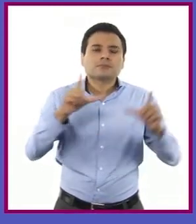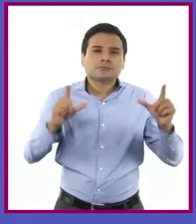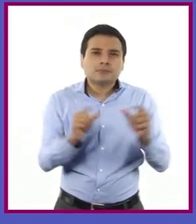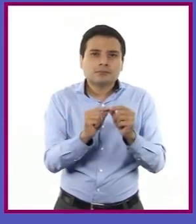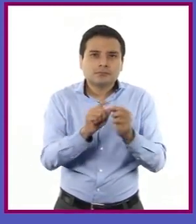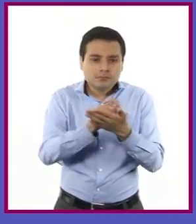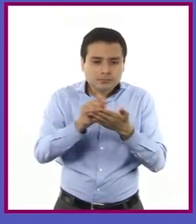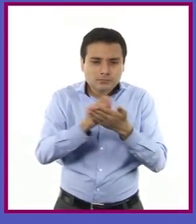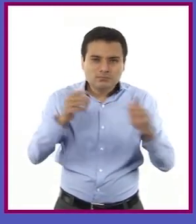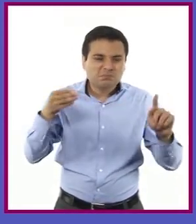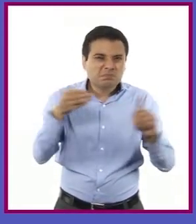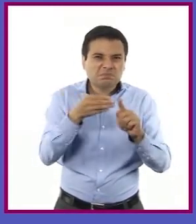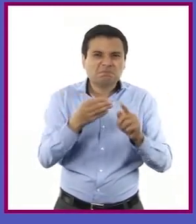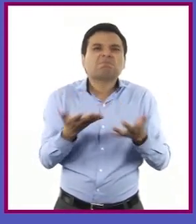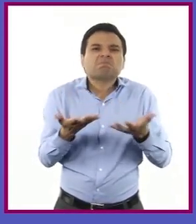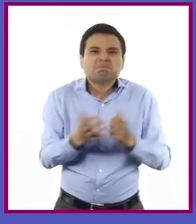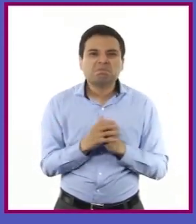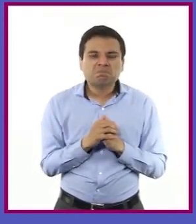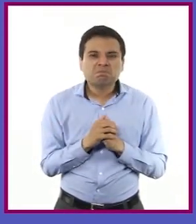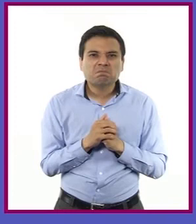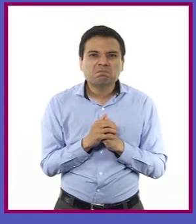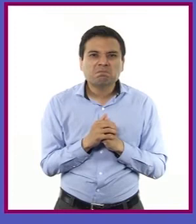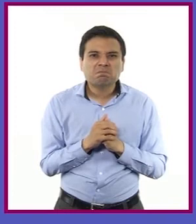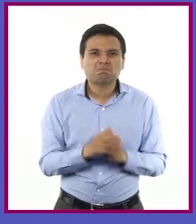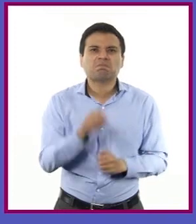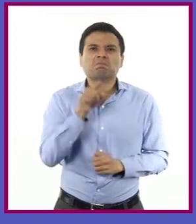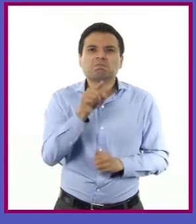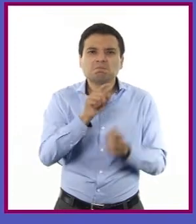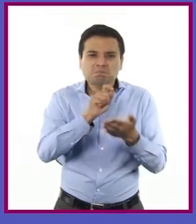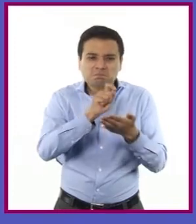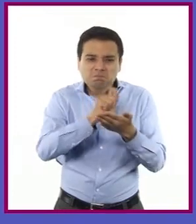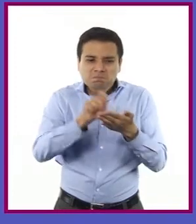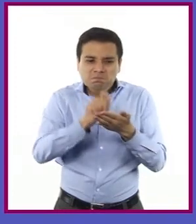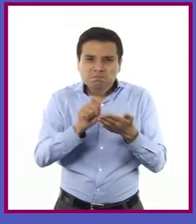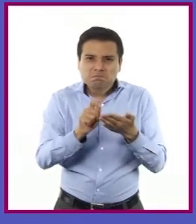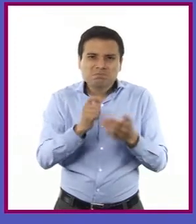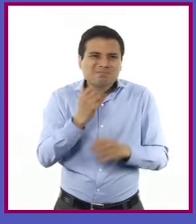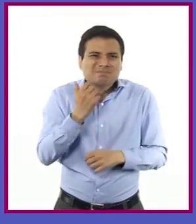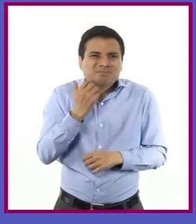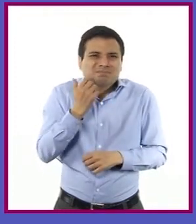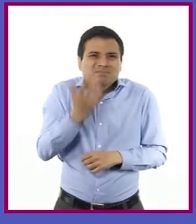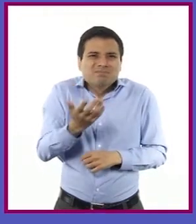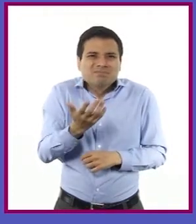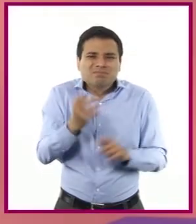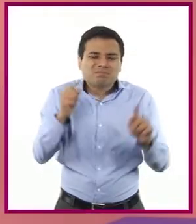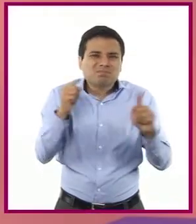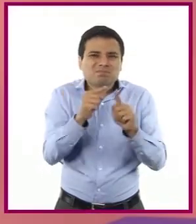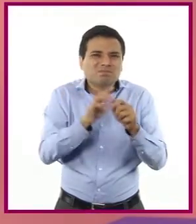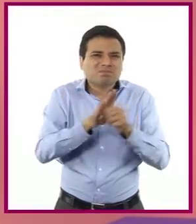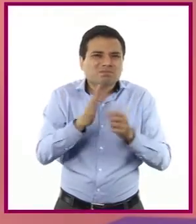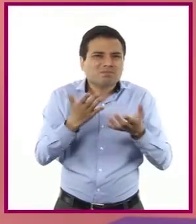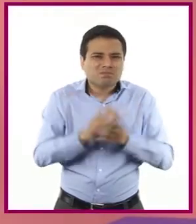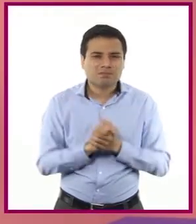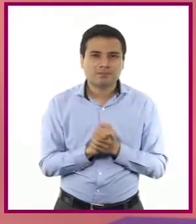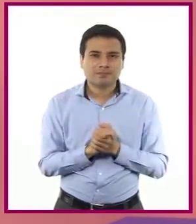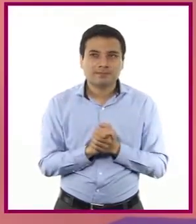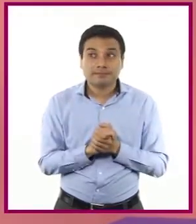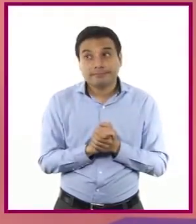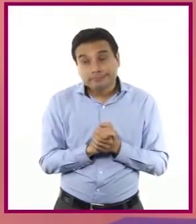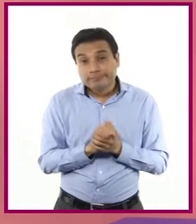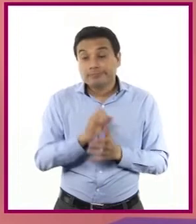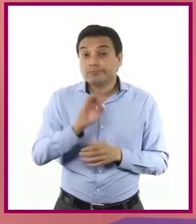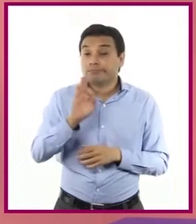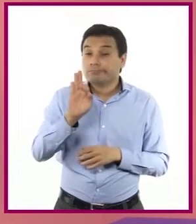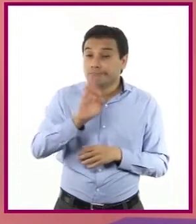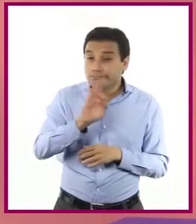resumen? Es decir, ¿con qué objetivo buscas redactar el escrito? Puede ser que lo